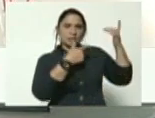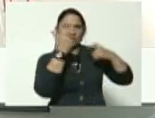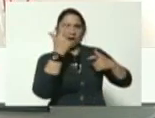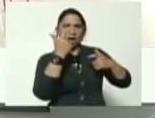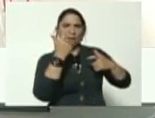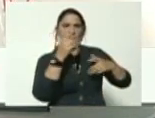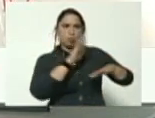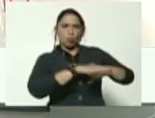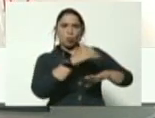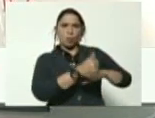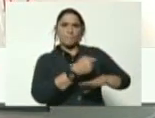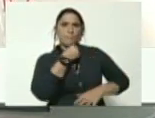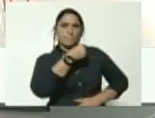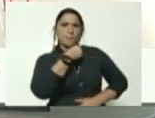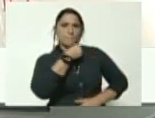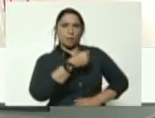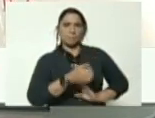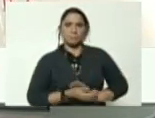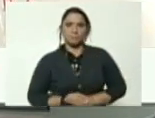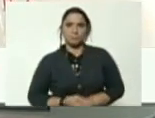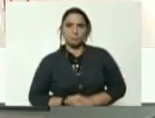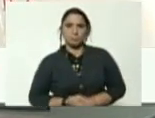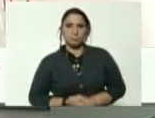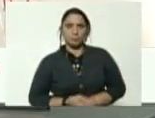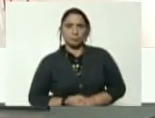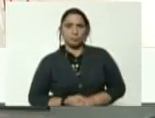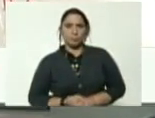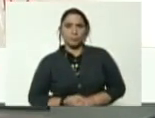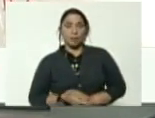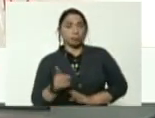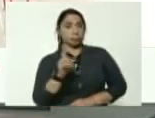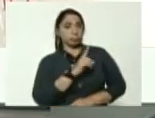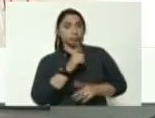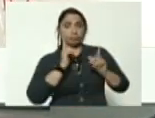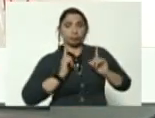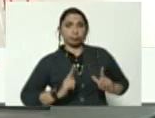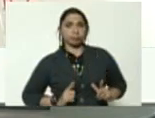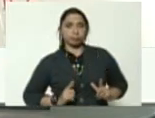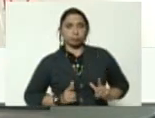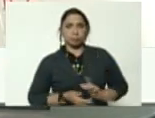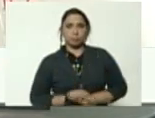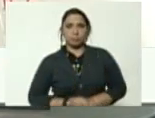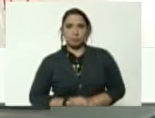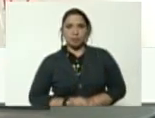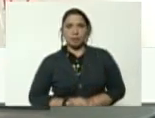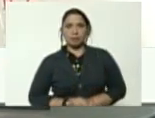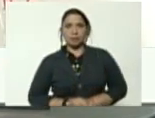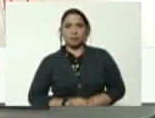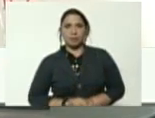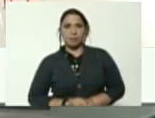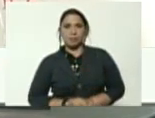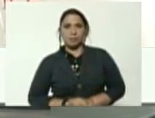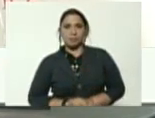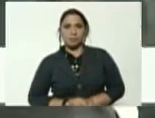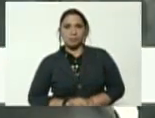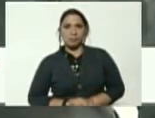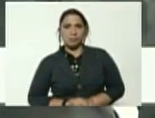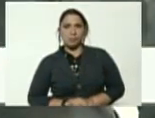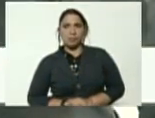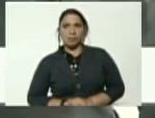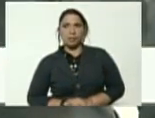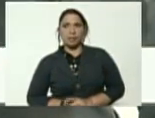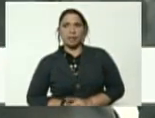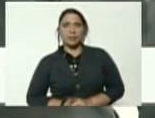parte de los medios de comunicación, quienes no descansaron en ese afán de tergiversar el trabajo del comandante